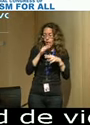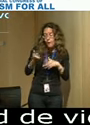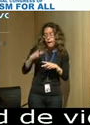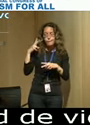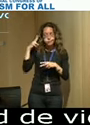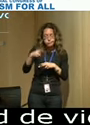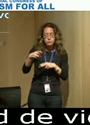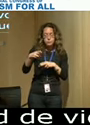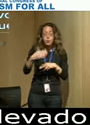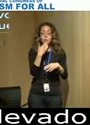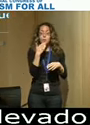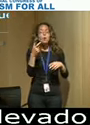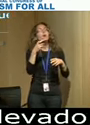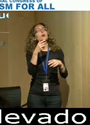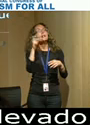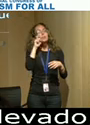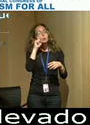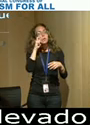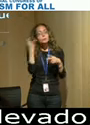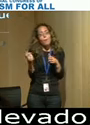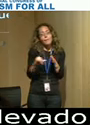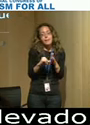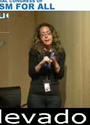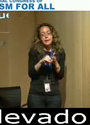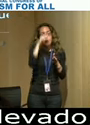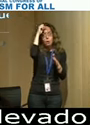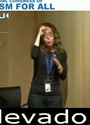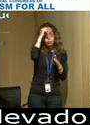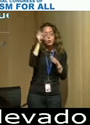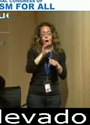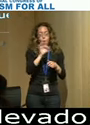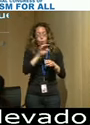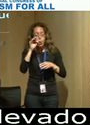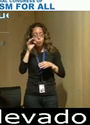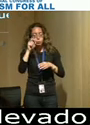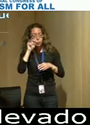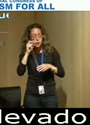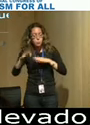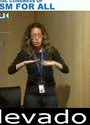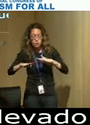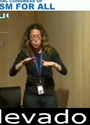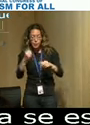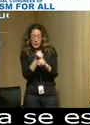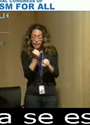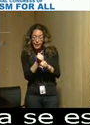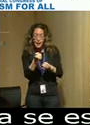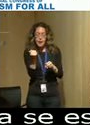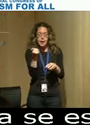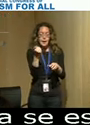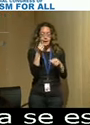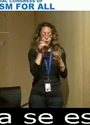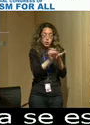turismo mucho más cercano a la cultura y al turismo activo. Por ello, trabajar en mejorar los productos turísticos existentes y